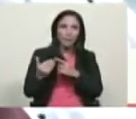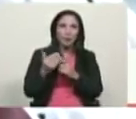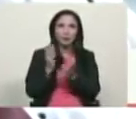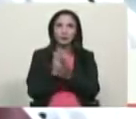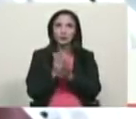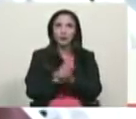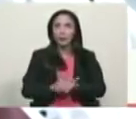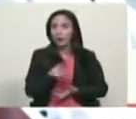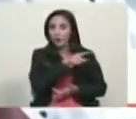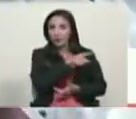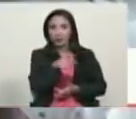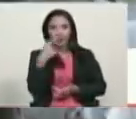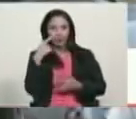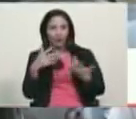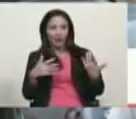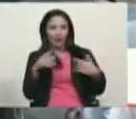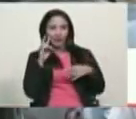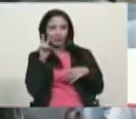Y ellos son felices.